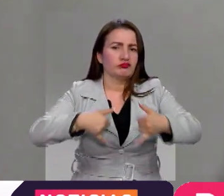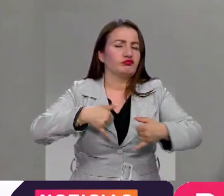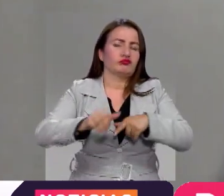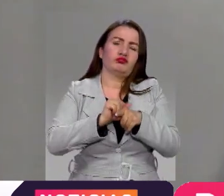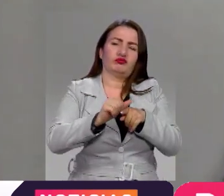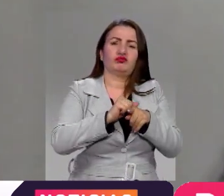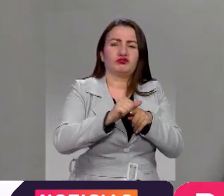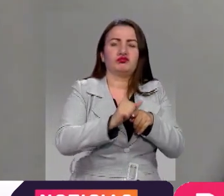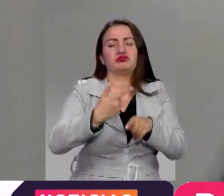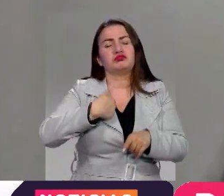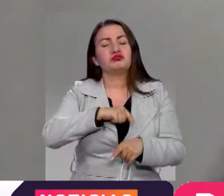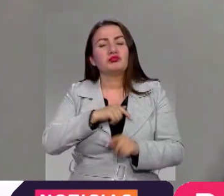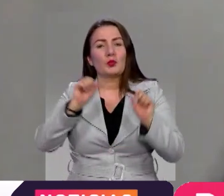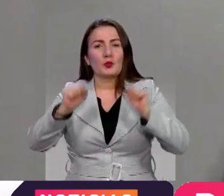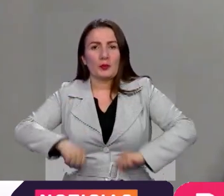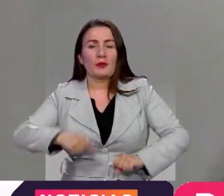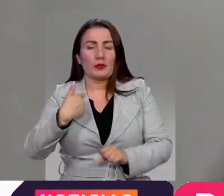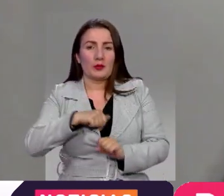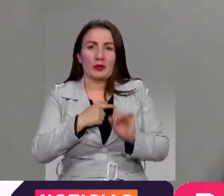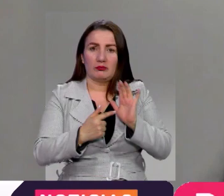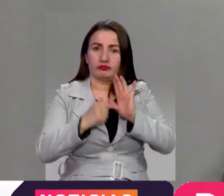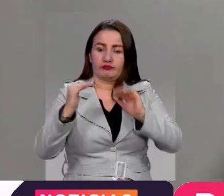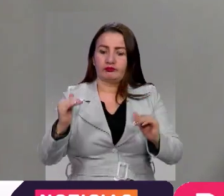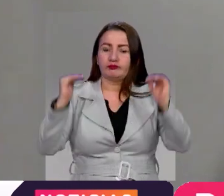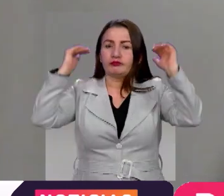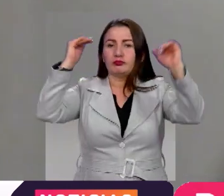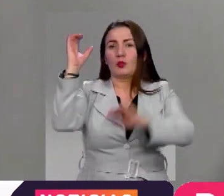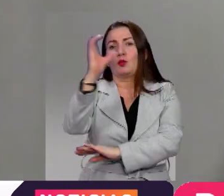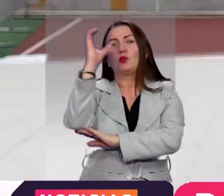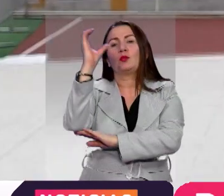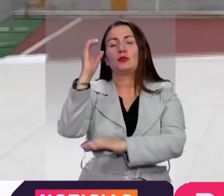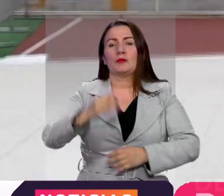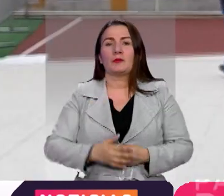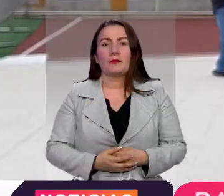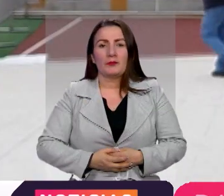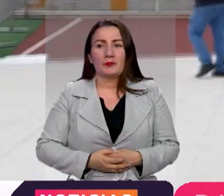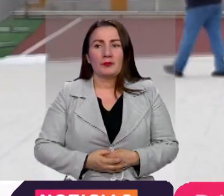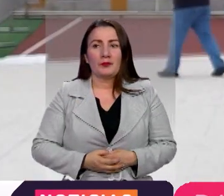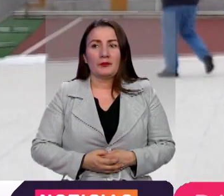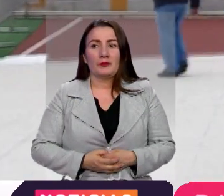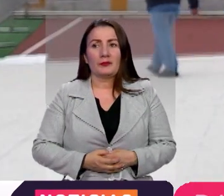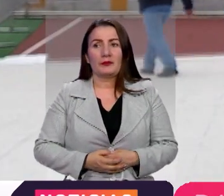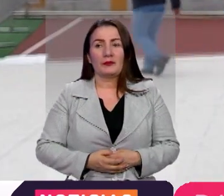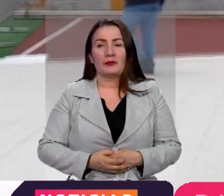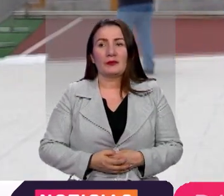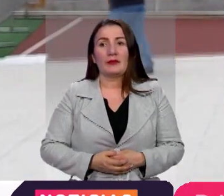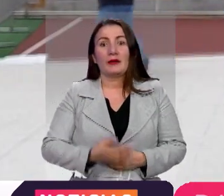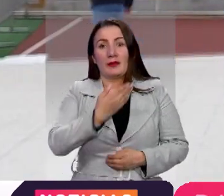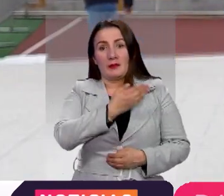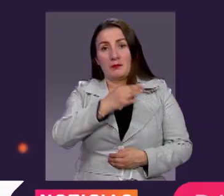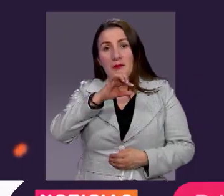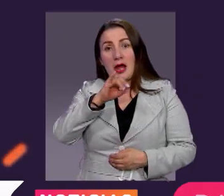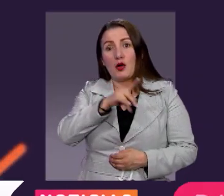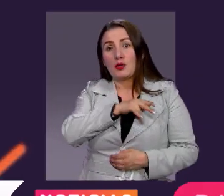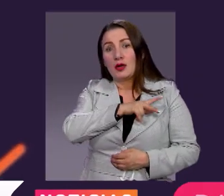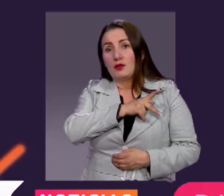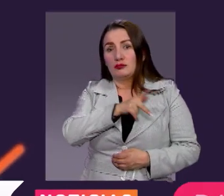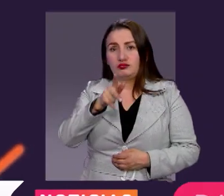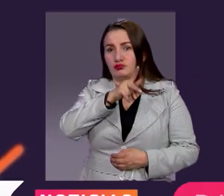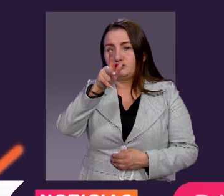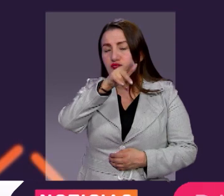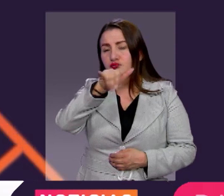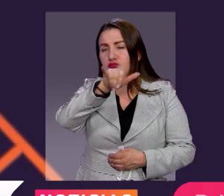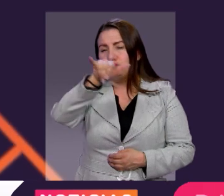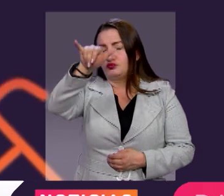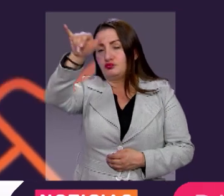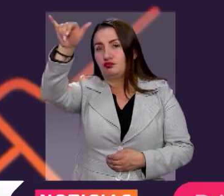preparado y la idea es dejar en alto el nombre del país. Con la exigencia presente, Paula viajará al otro lado del planeta con